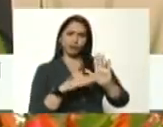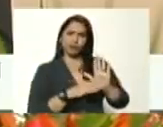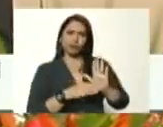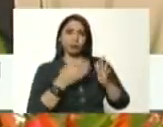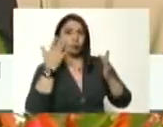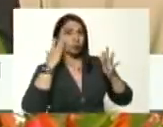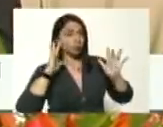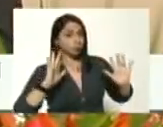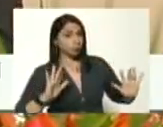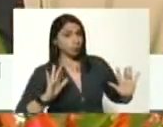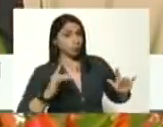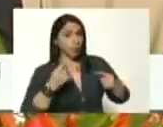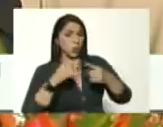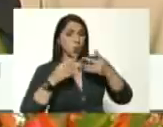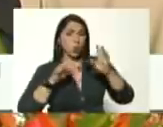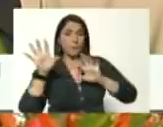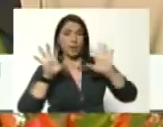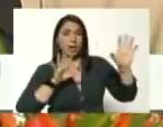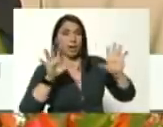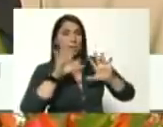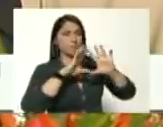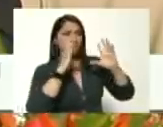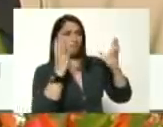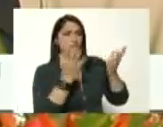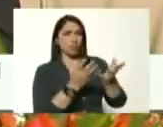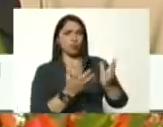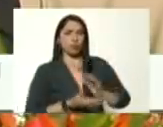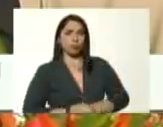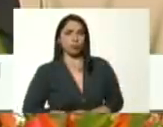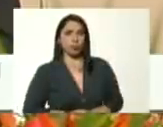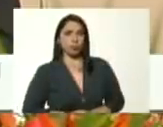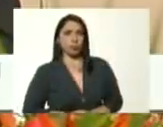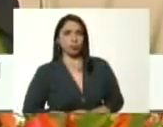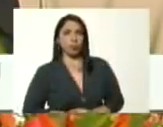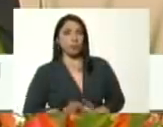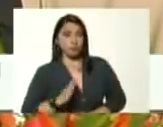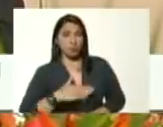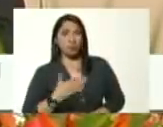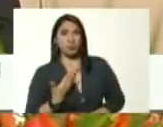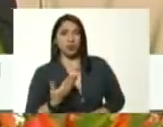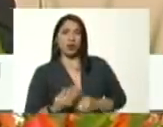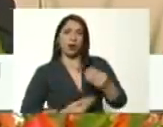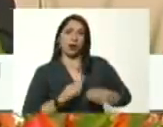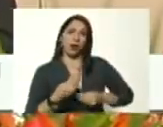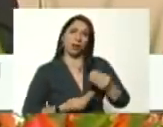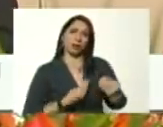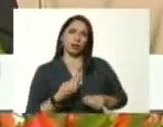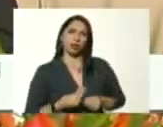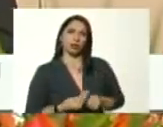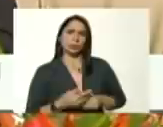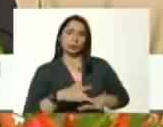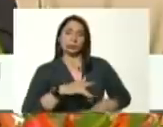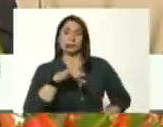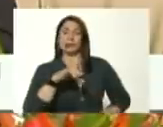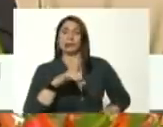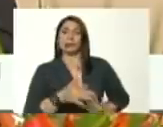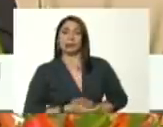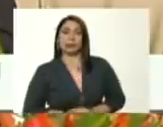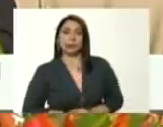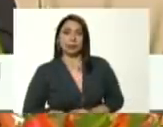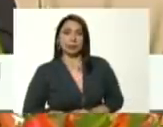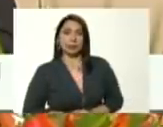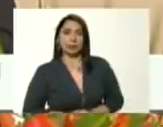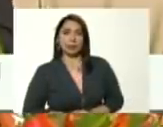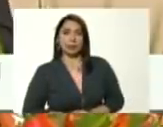en otros países del mundo hubieran desencadenado graves conflagraciones de tipo